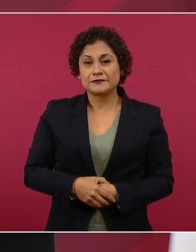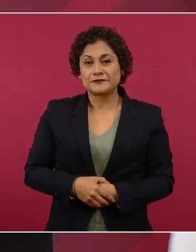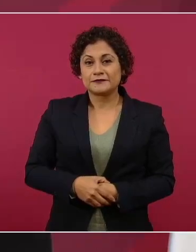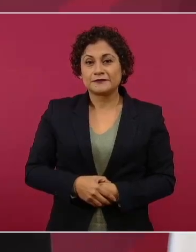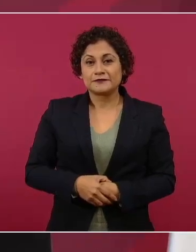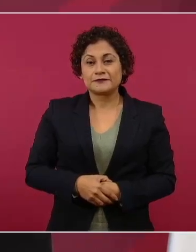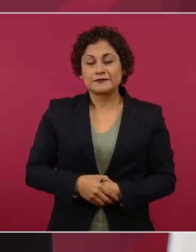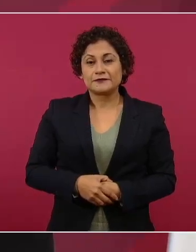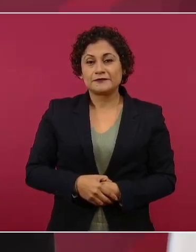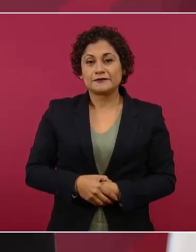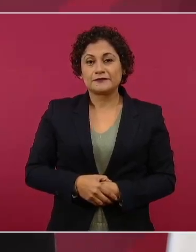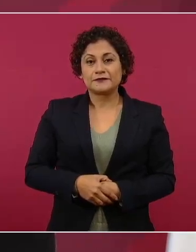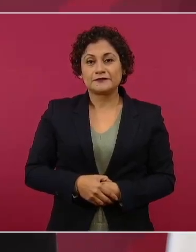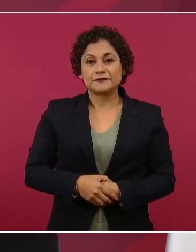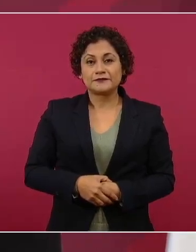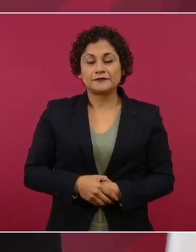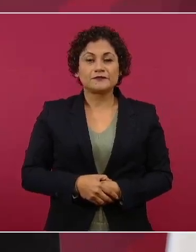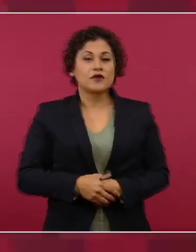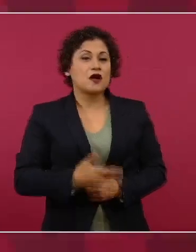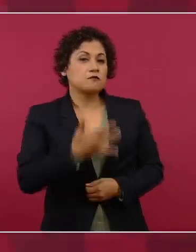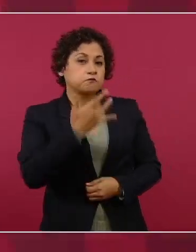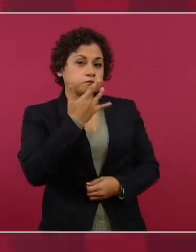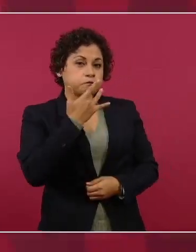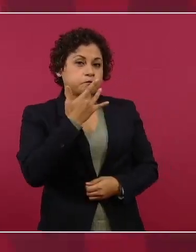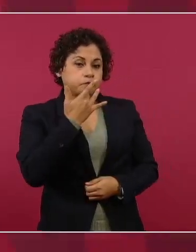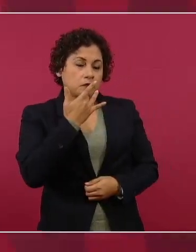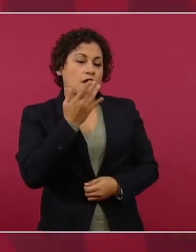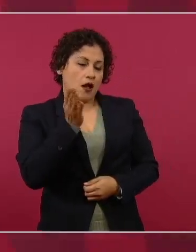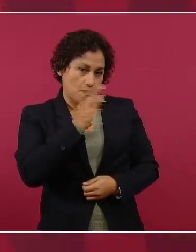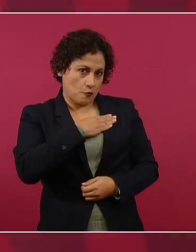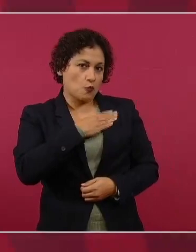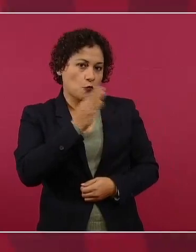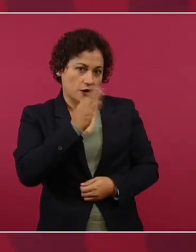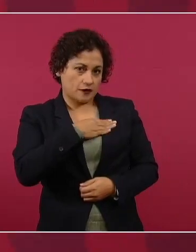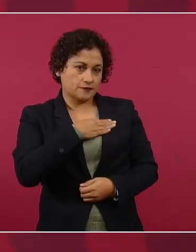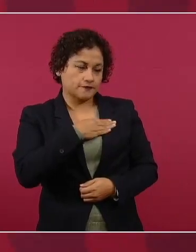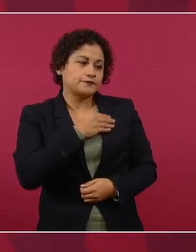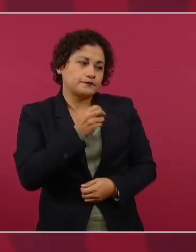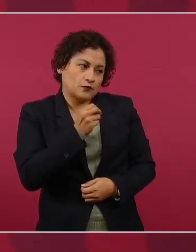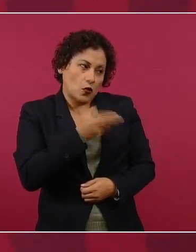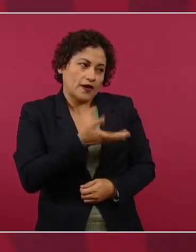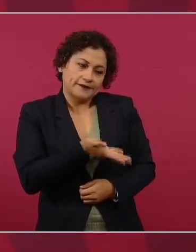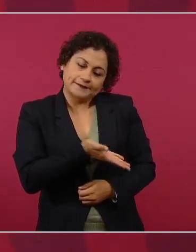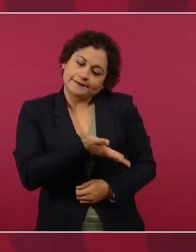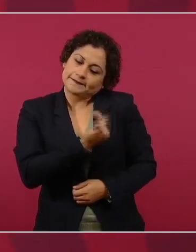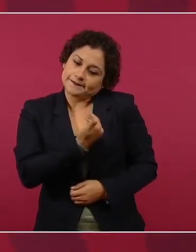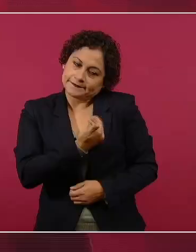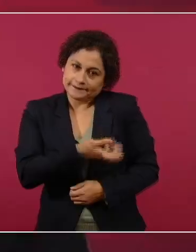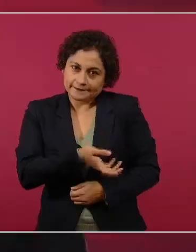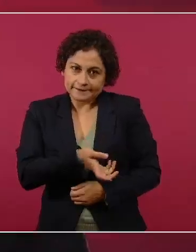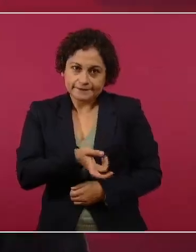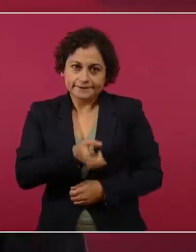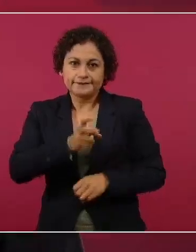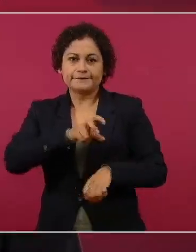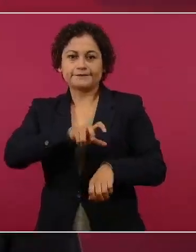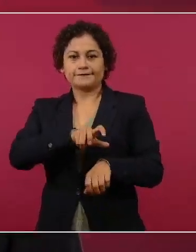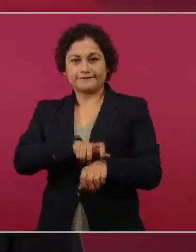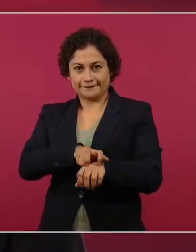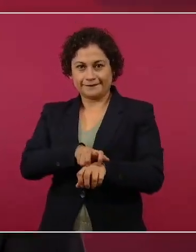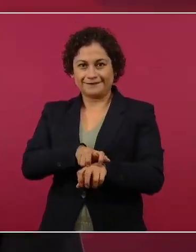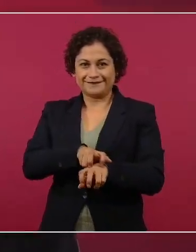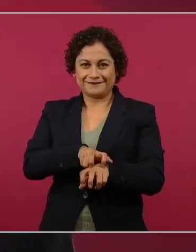Entonces el sapito, buena gente, dice, bueno, súbete. Ya, se